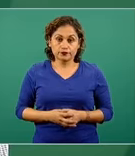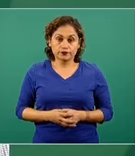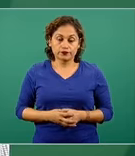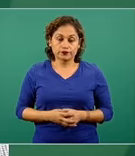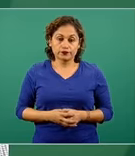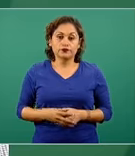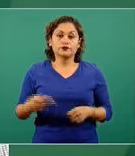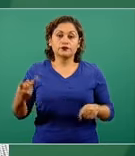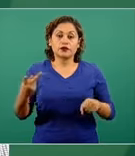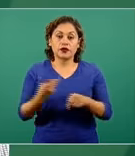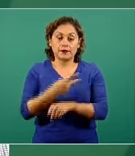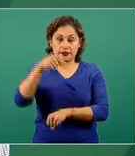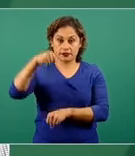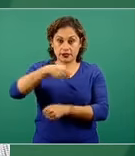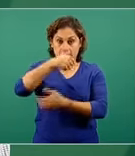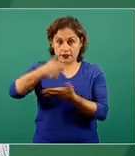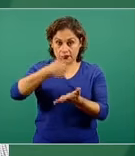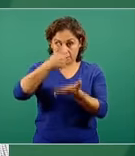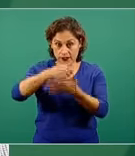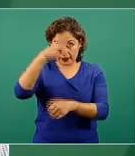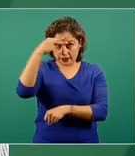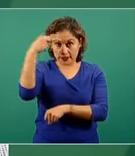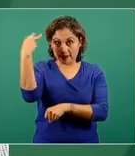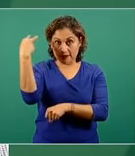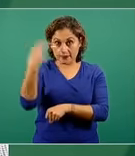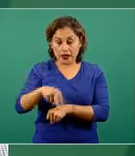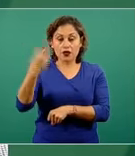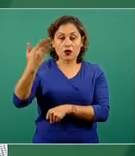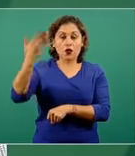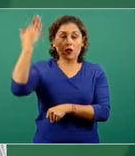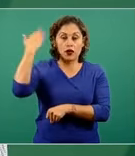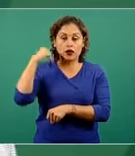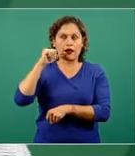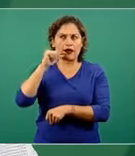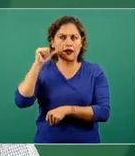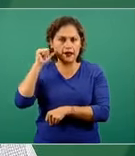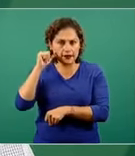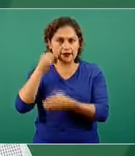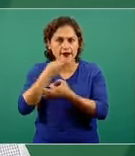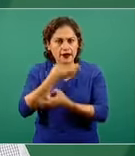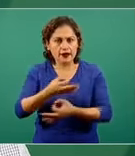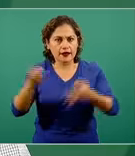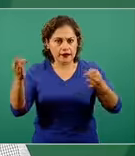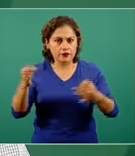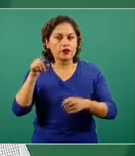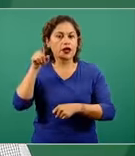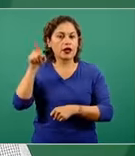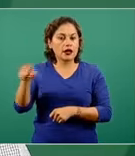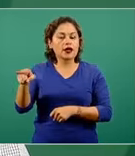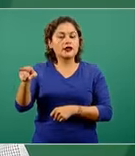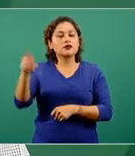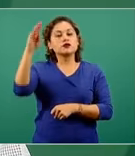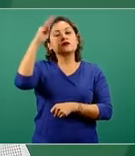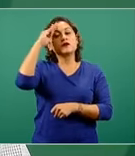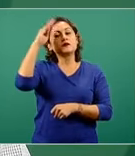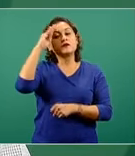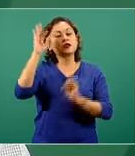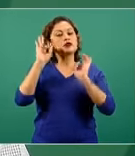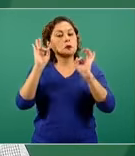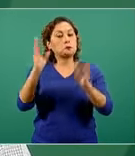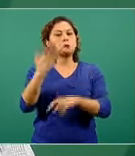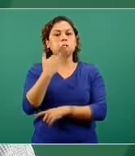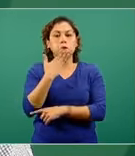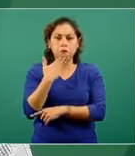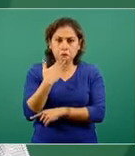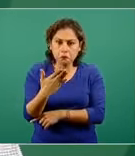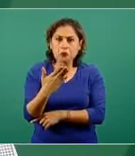va a llevar a cabo en la Ciudad de México, que se anunciaba el día de ayer, lo ven ellos como una buena